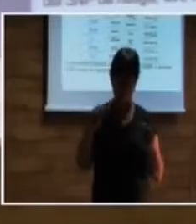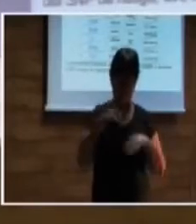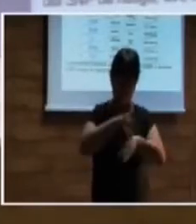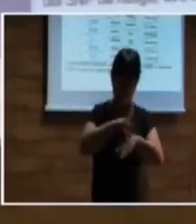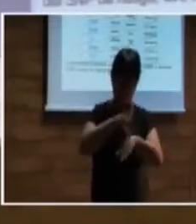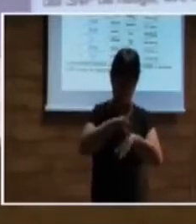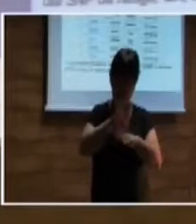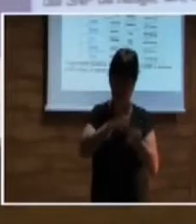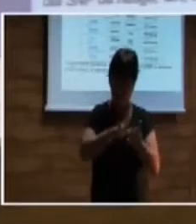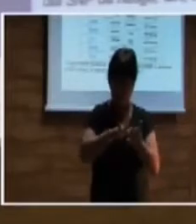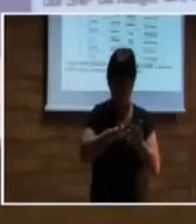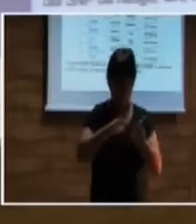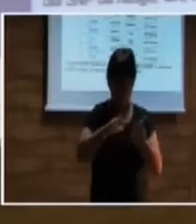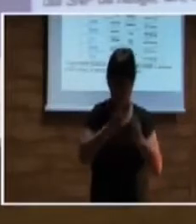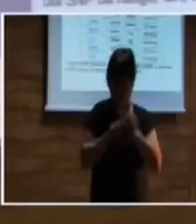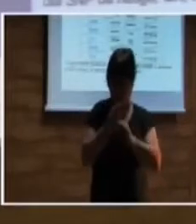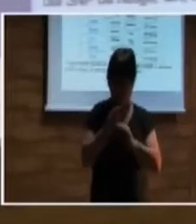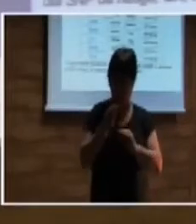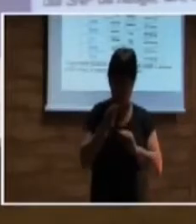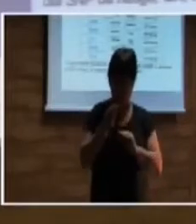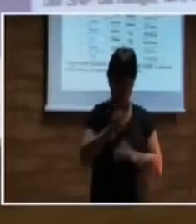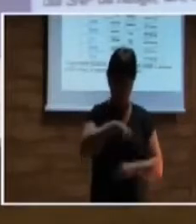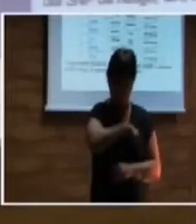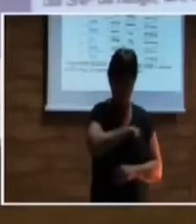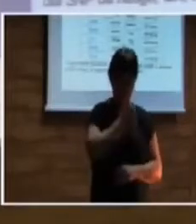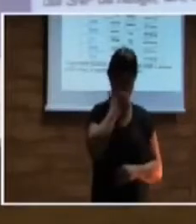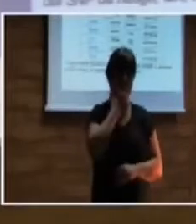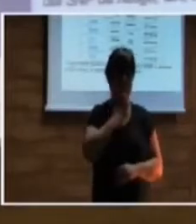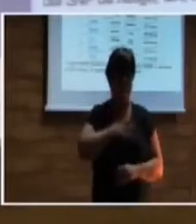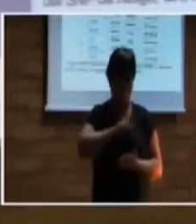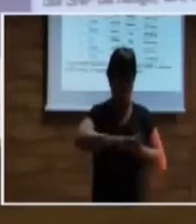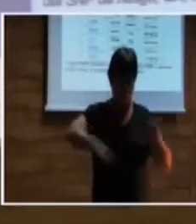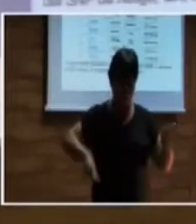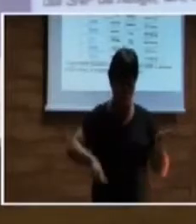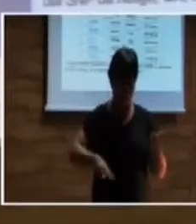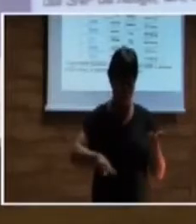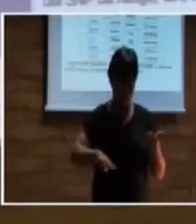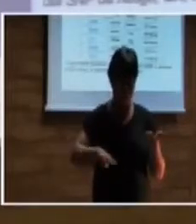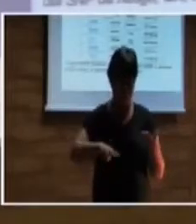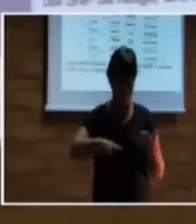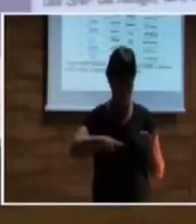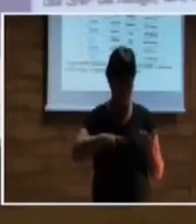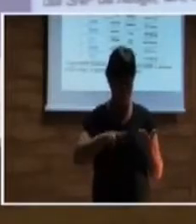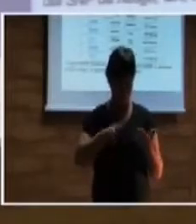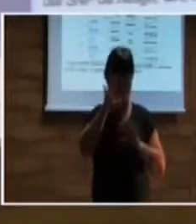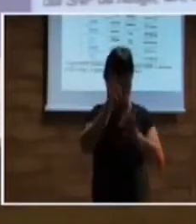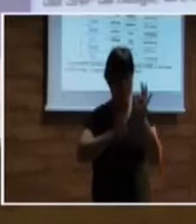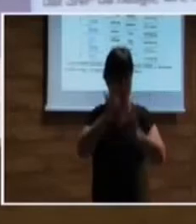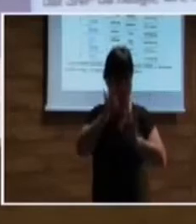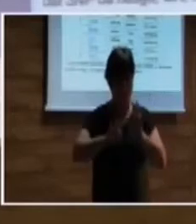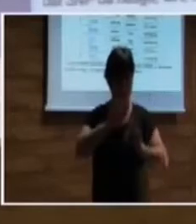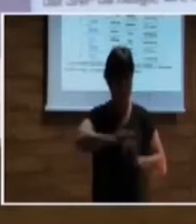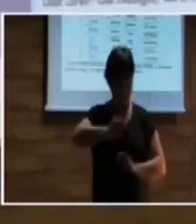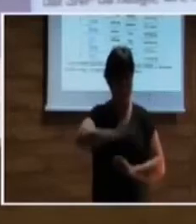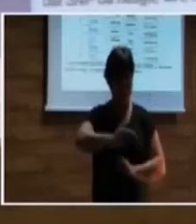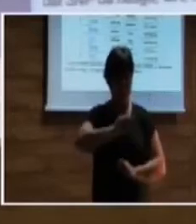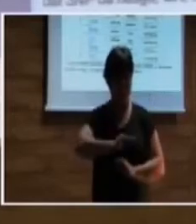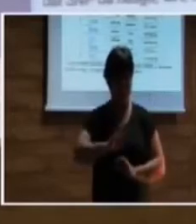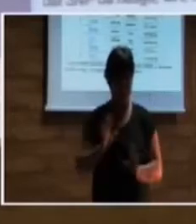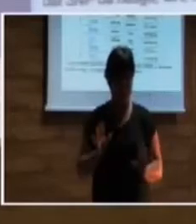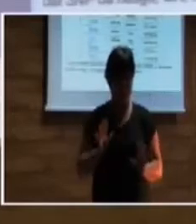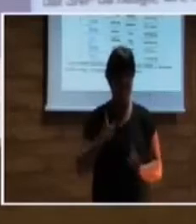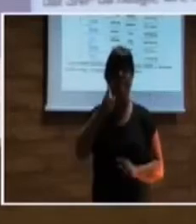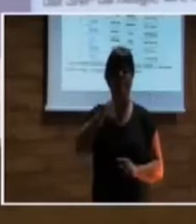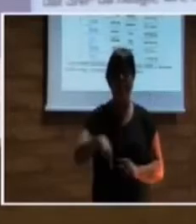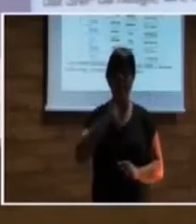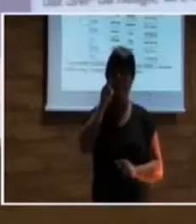tiene una población, una migración de Galicia muy fuerte y realmente yo observo una alta prevalencia. Y también tiene una alta población